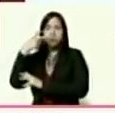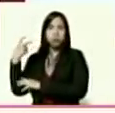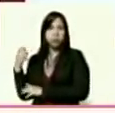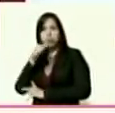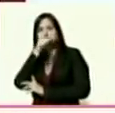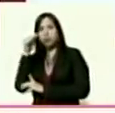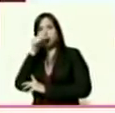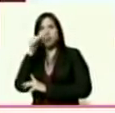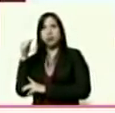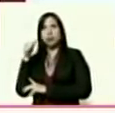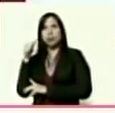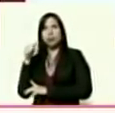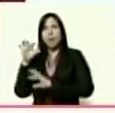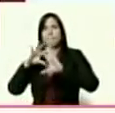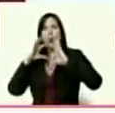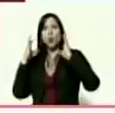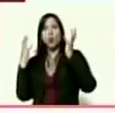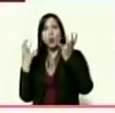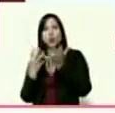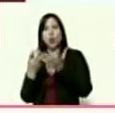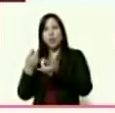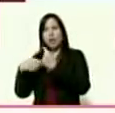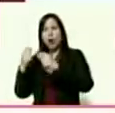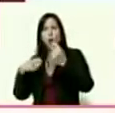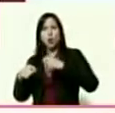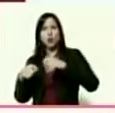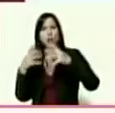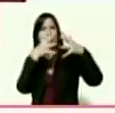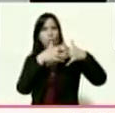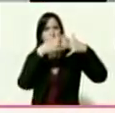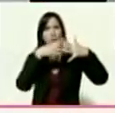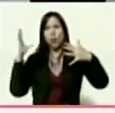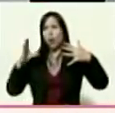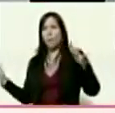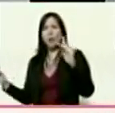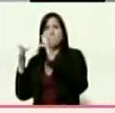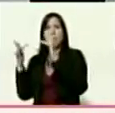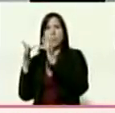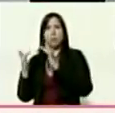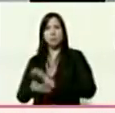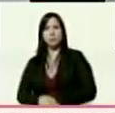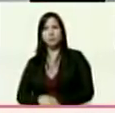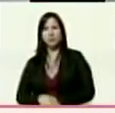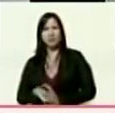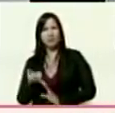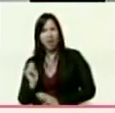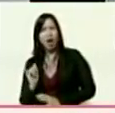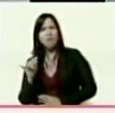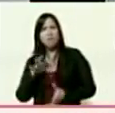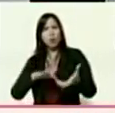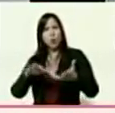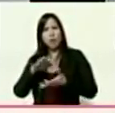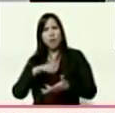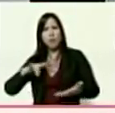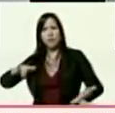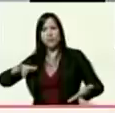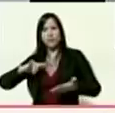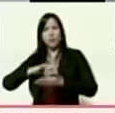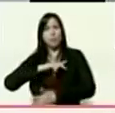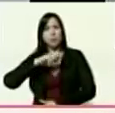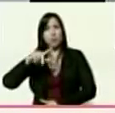Es un negocio entre ellos, pues. Entonces, que vaya a haber algún problema con TAC, ellos saben cuáles son los